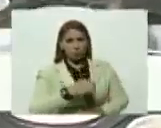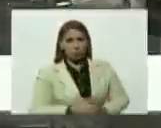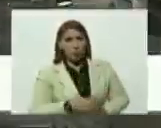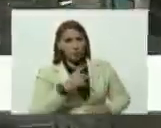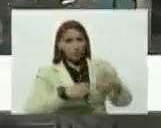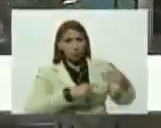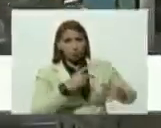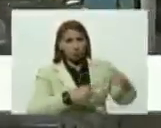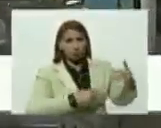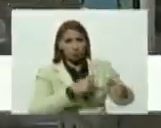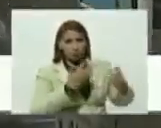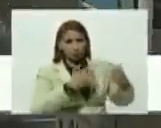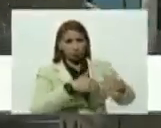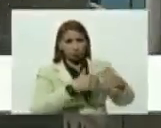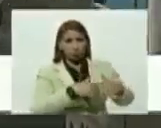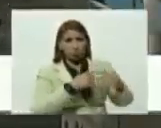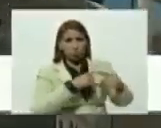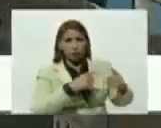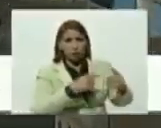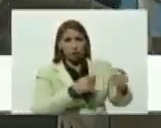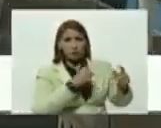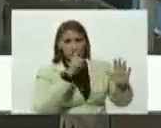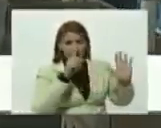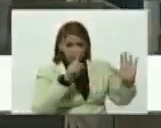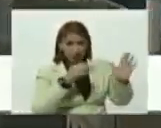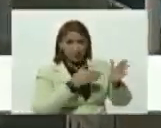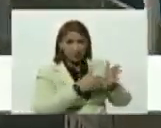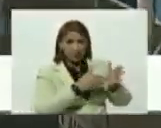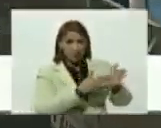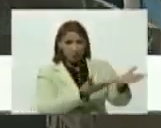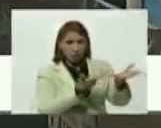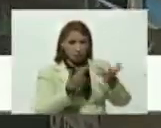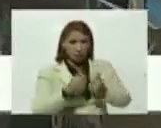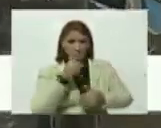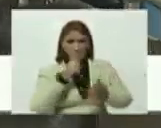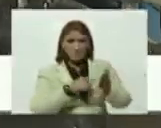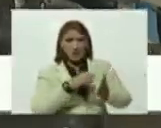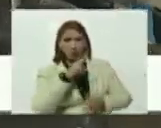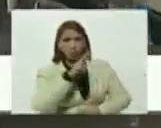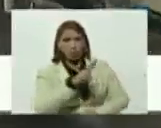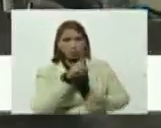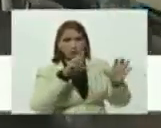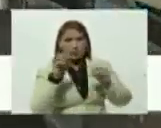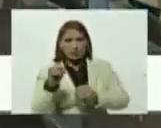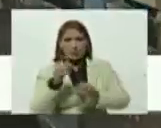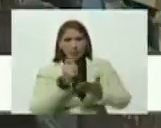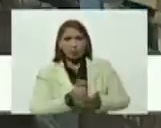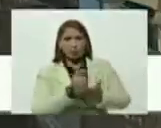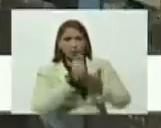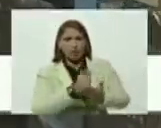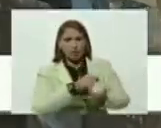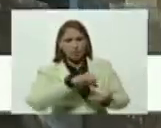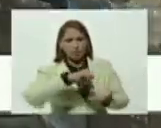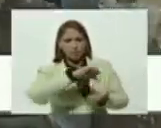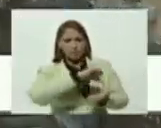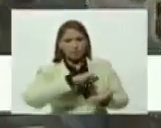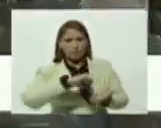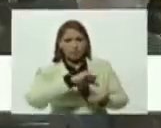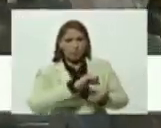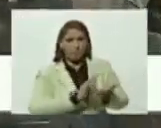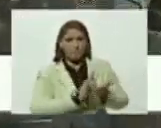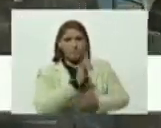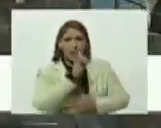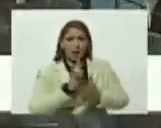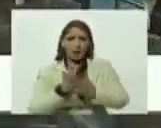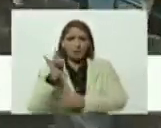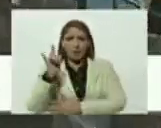Palmeras Diana del Lago para a su vez de esas 6.000 obtener 1.260 toneladas de aceite crudo de palma que nos